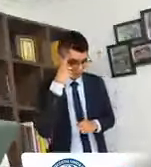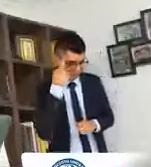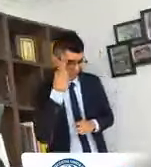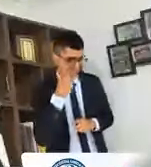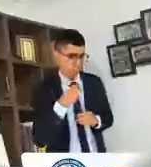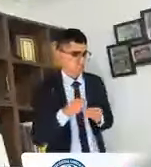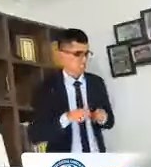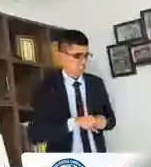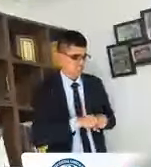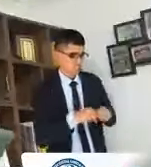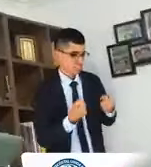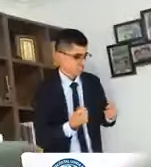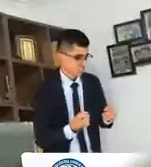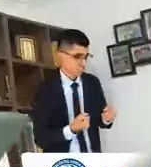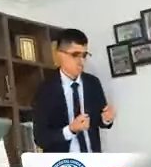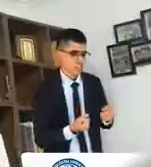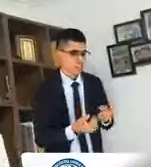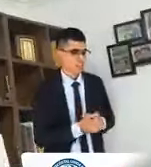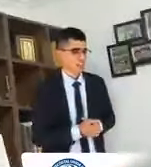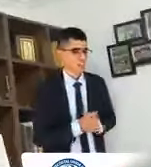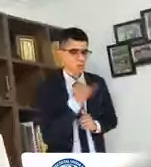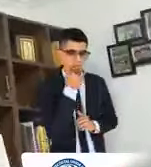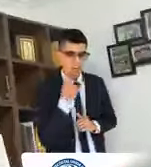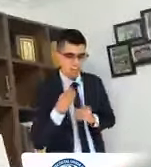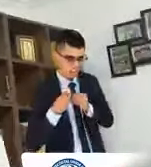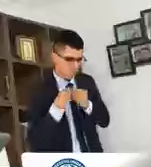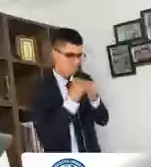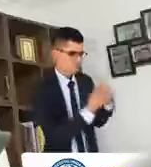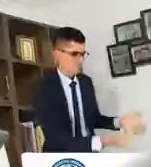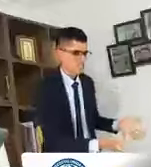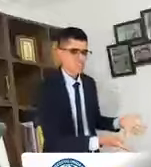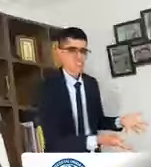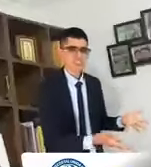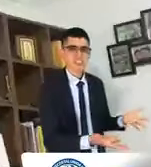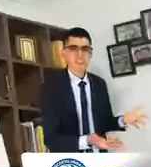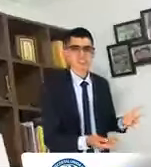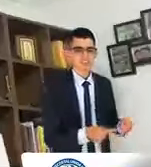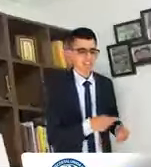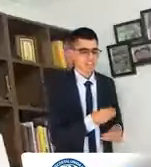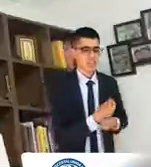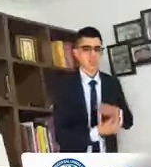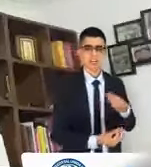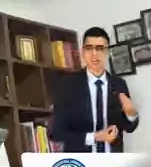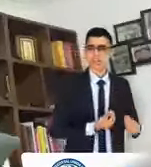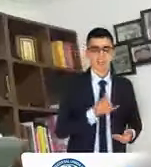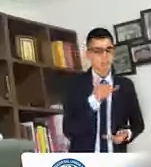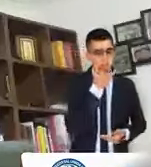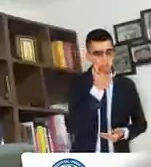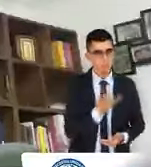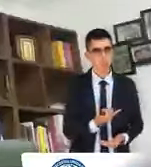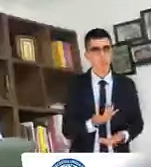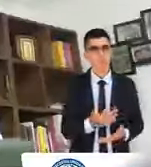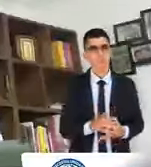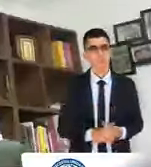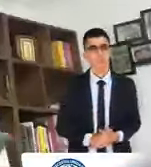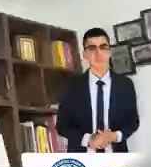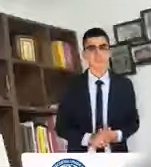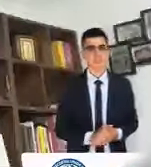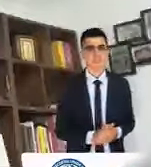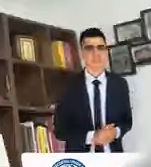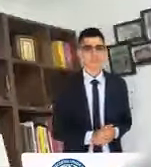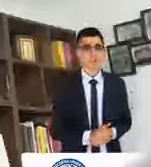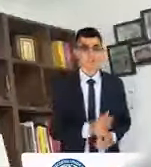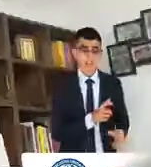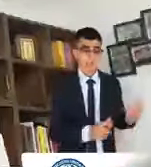mente reprobada para hacer cosas que no convienen. El hombre cree en lo que está porque no ha sido agradecido con